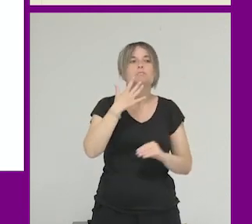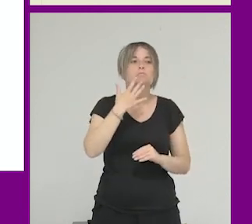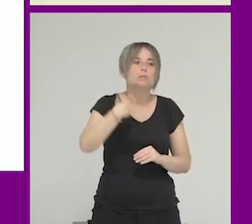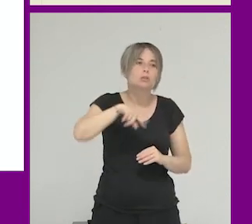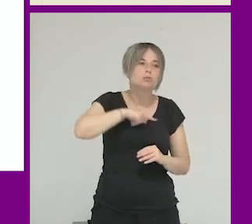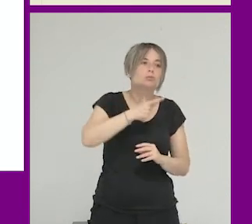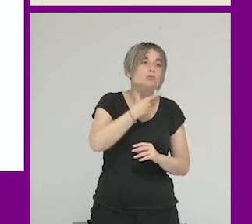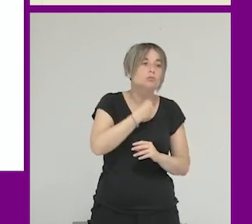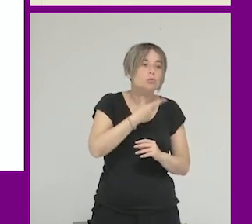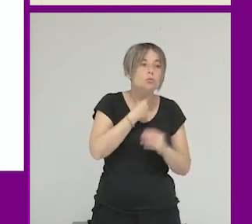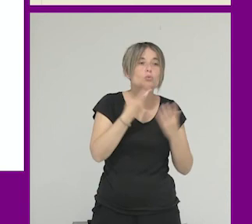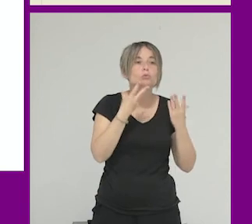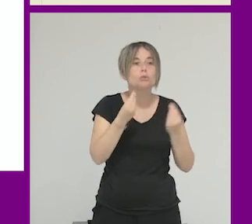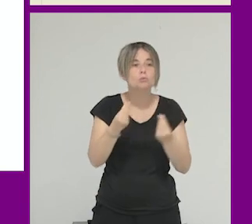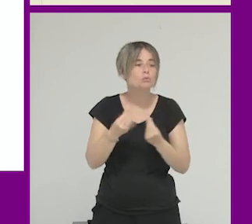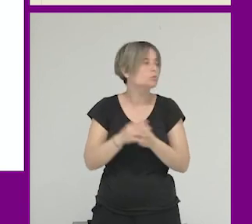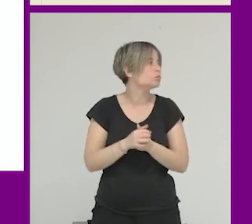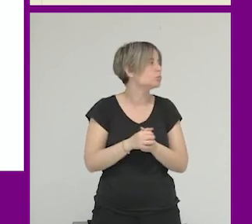adibidez